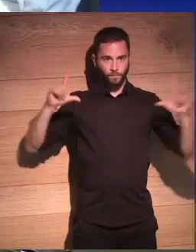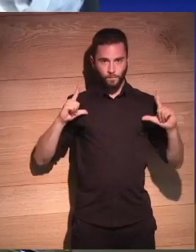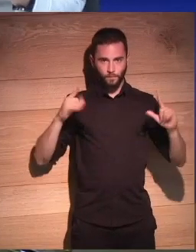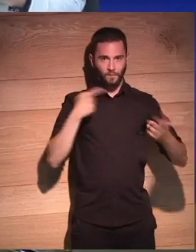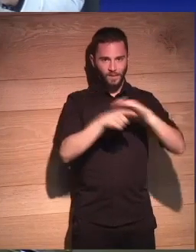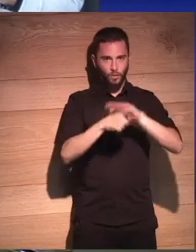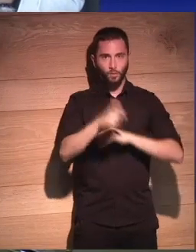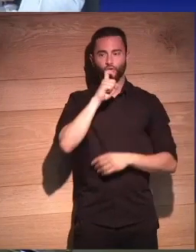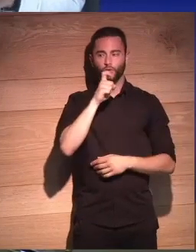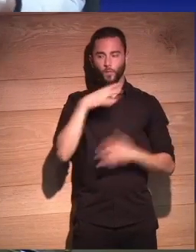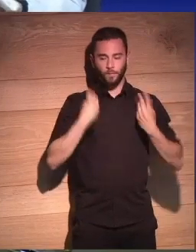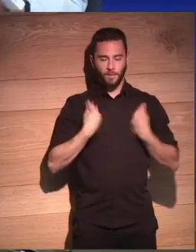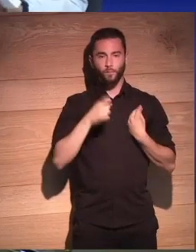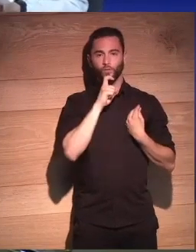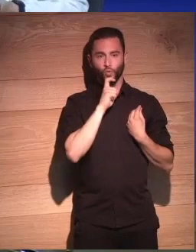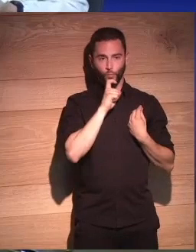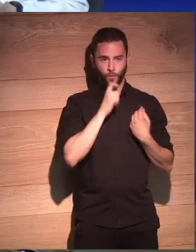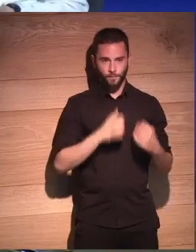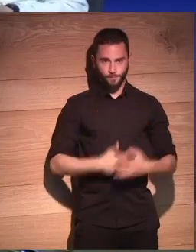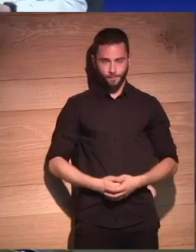gestionamos, cómo lo vivimos, ¿no?